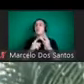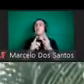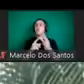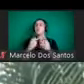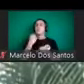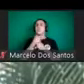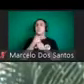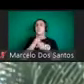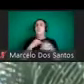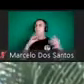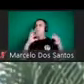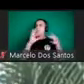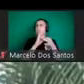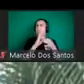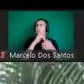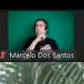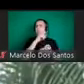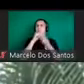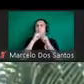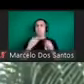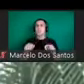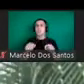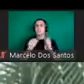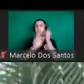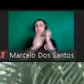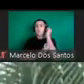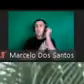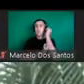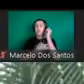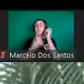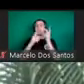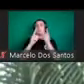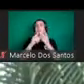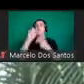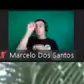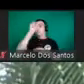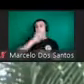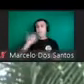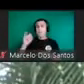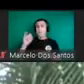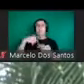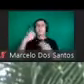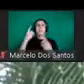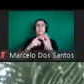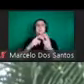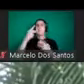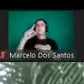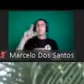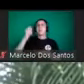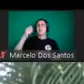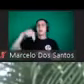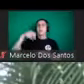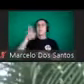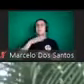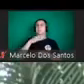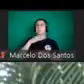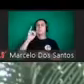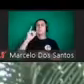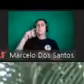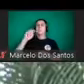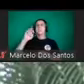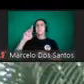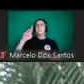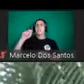trabajando también con la Secretaría Nacional de Discapacidad, con Plan Internacional y con la IAF, tiene que ver con el primer curso